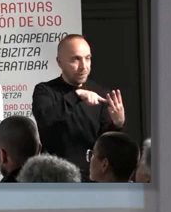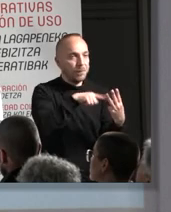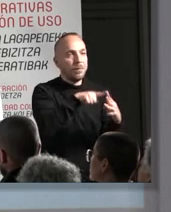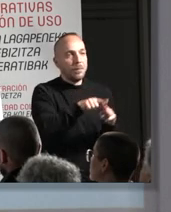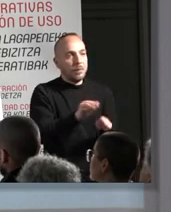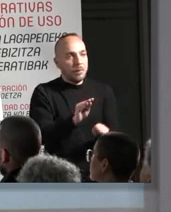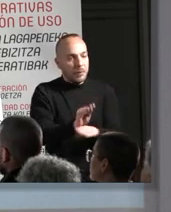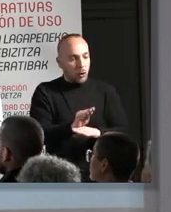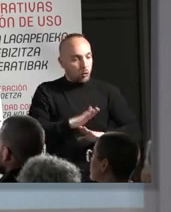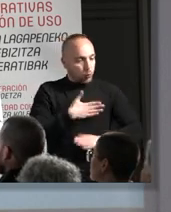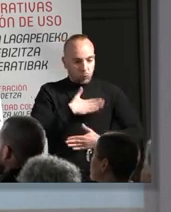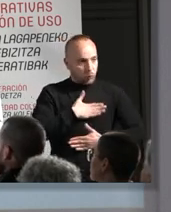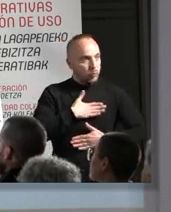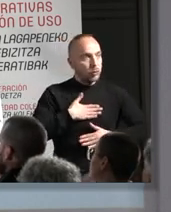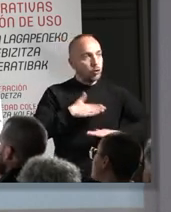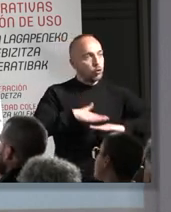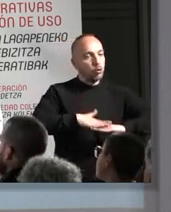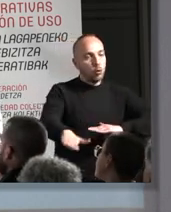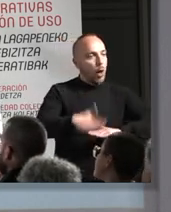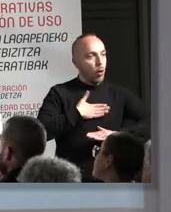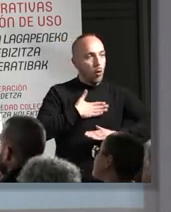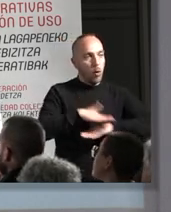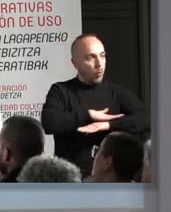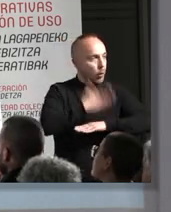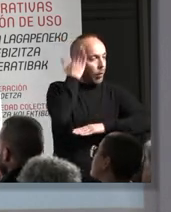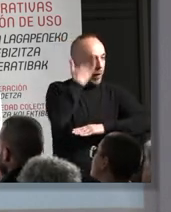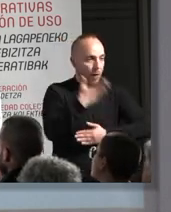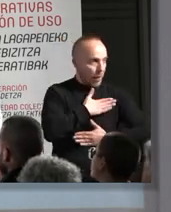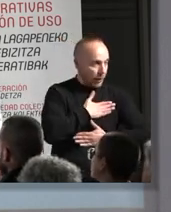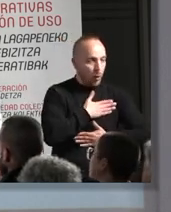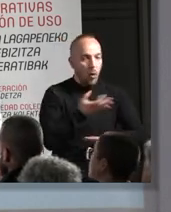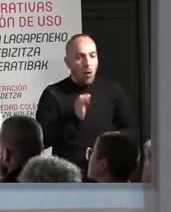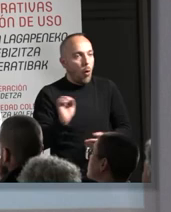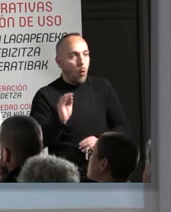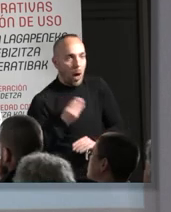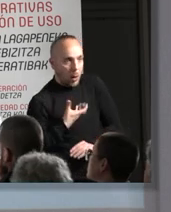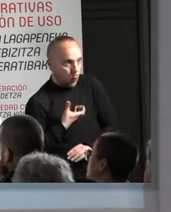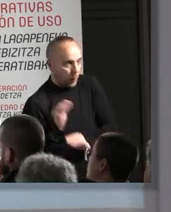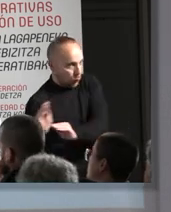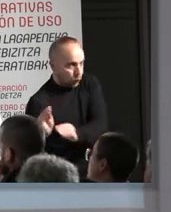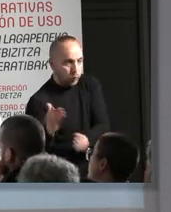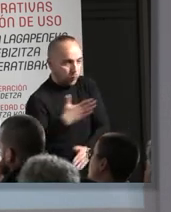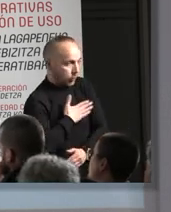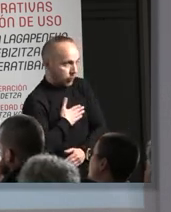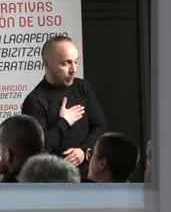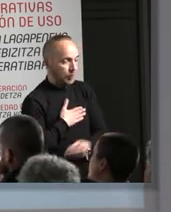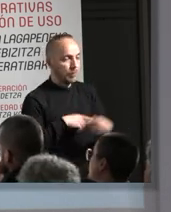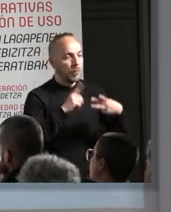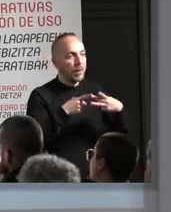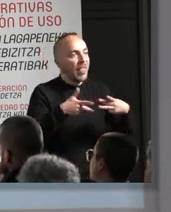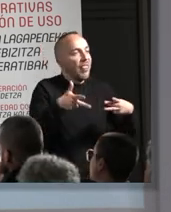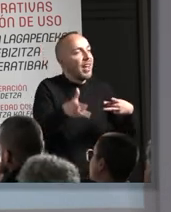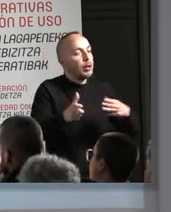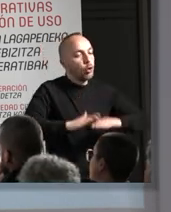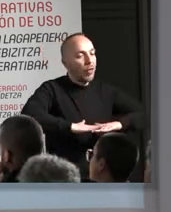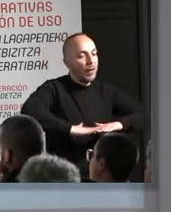suelo a favor del Gobierno de Navarra, no, porque es del Gobierno de Navarra o de los ayuntamientos en su caso, el derecho de superficie en manos de la